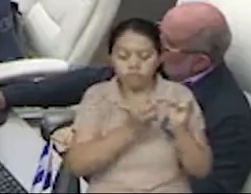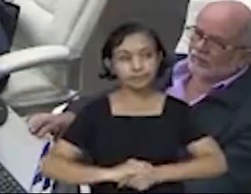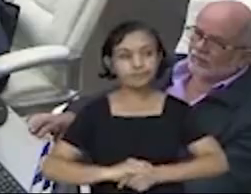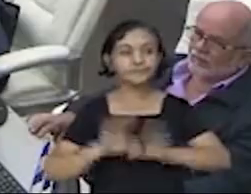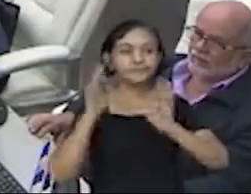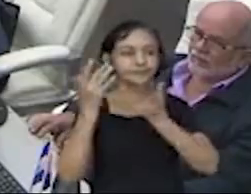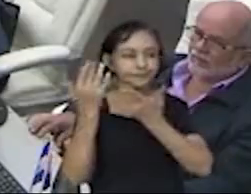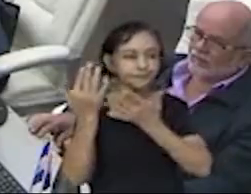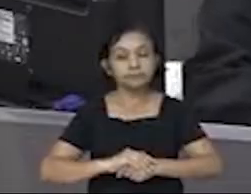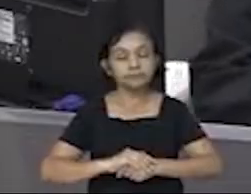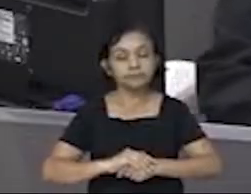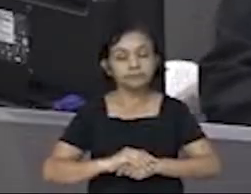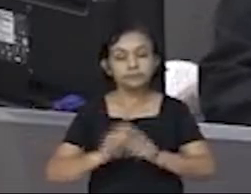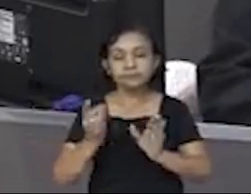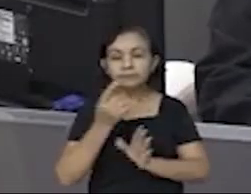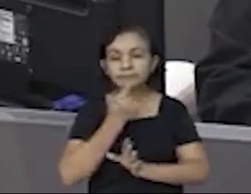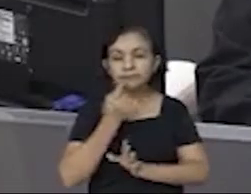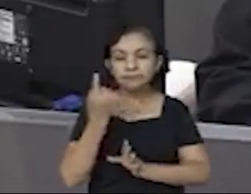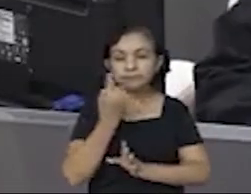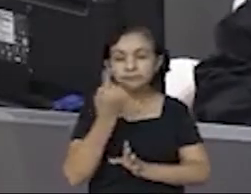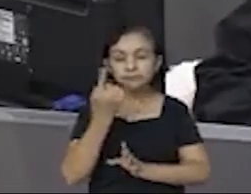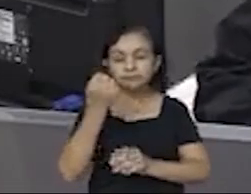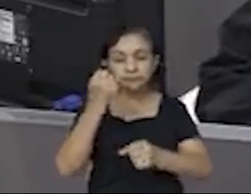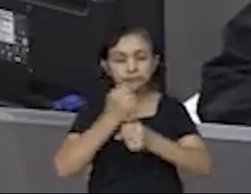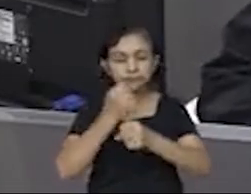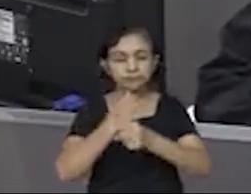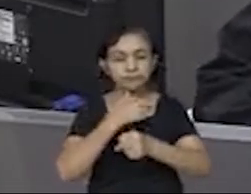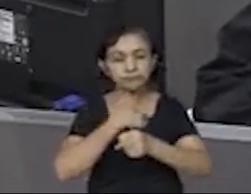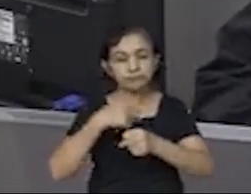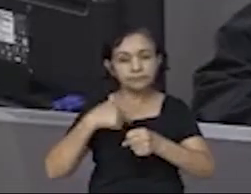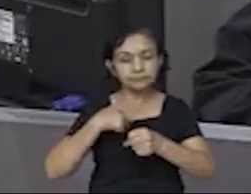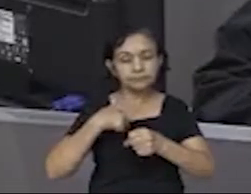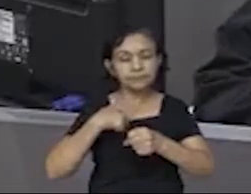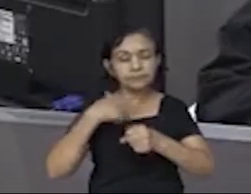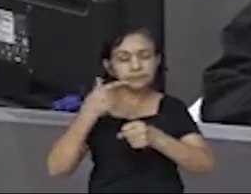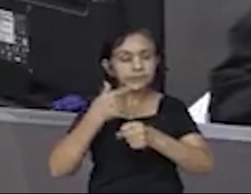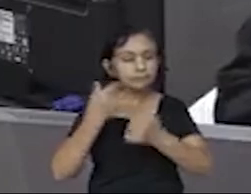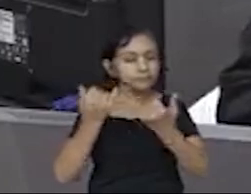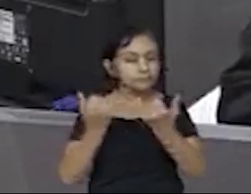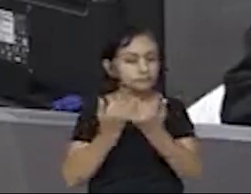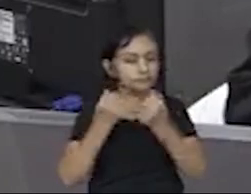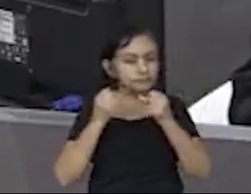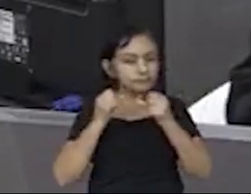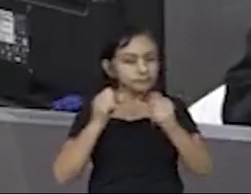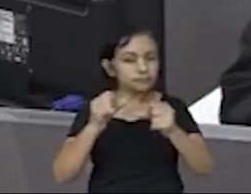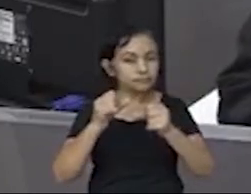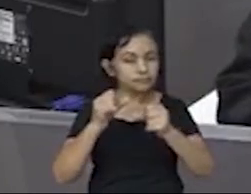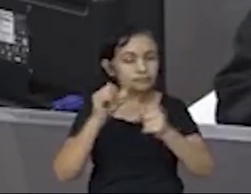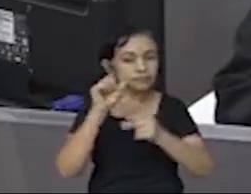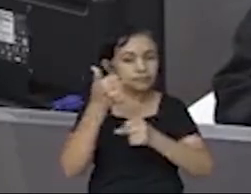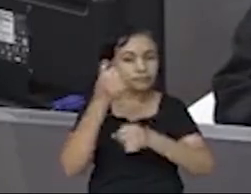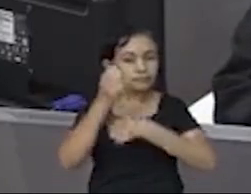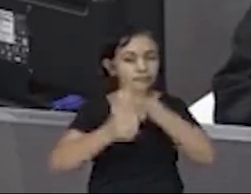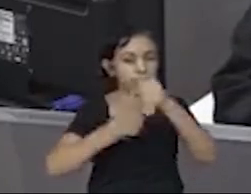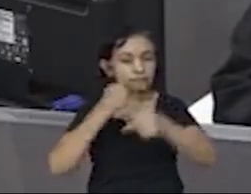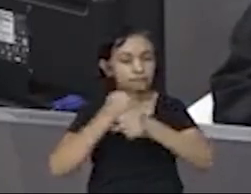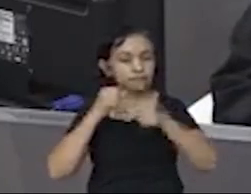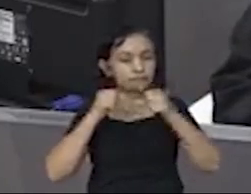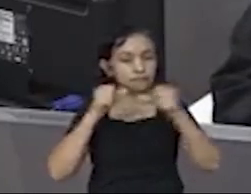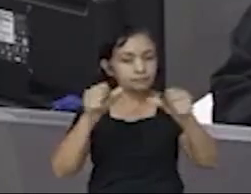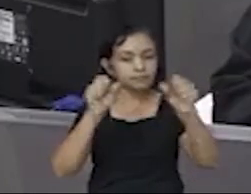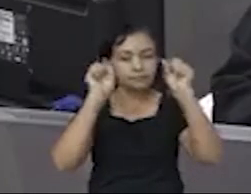Antonio Ramírez Quienes se desempeñarán en el cargo a tiempo completo por un periodo de 6 años